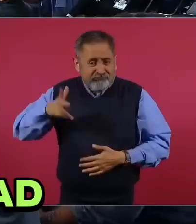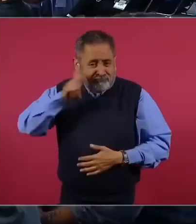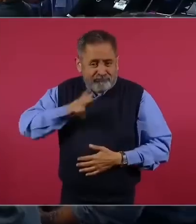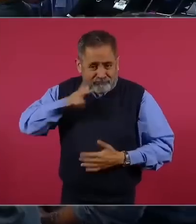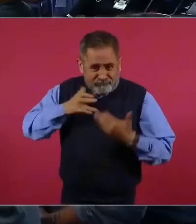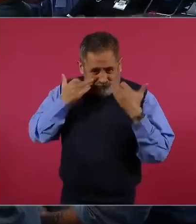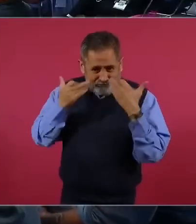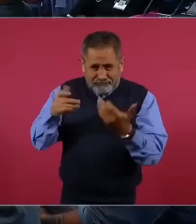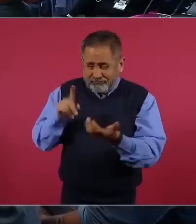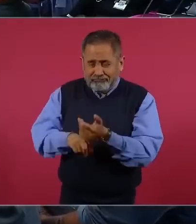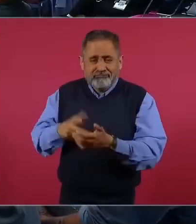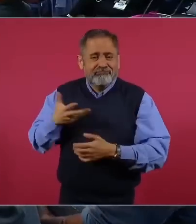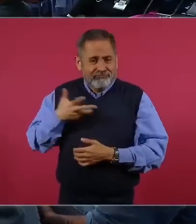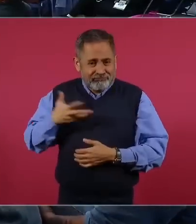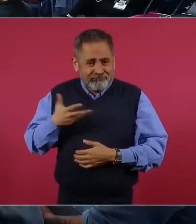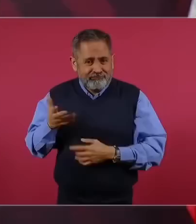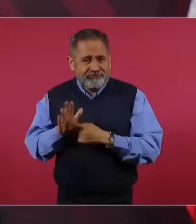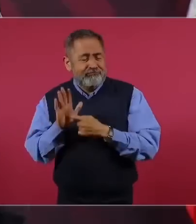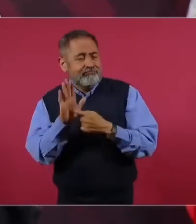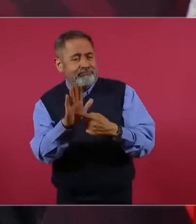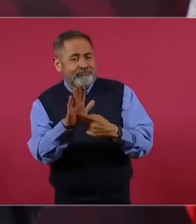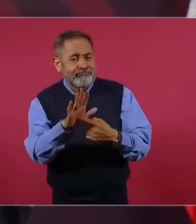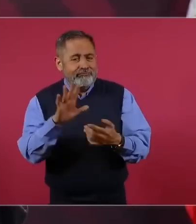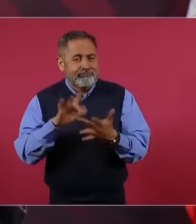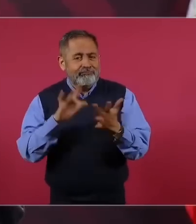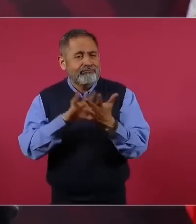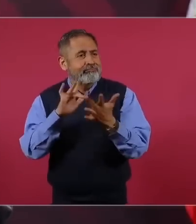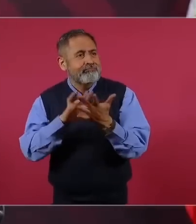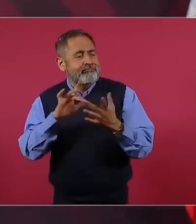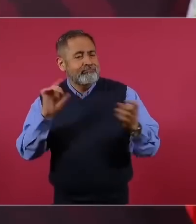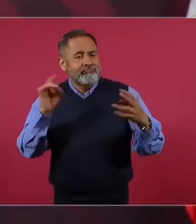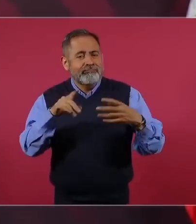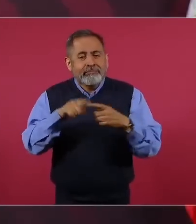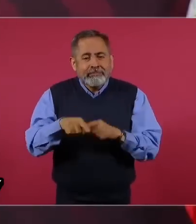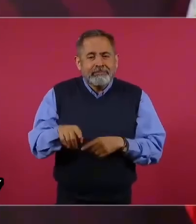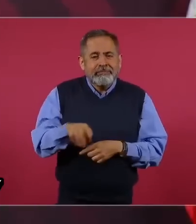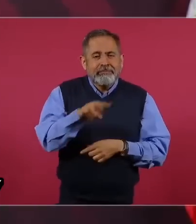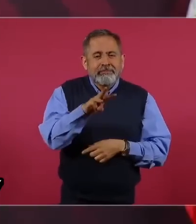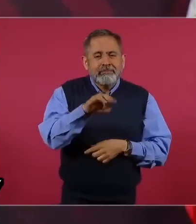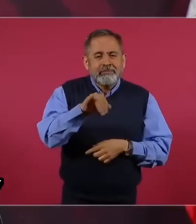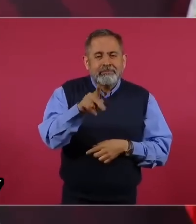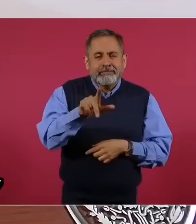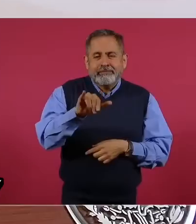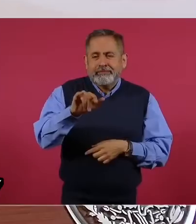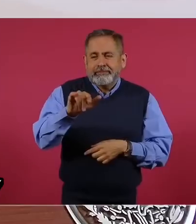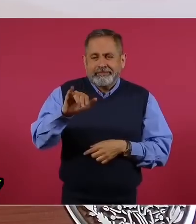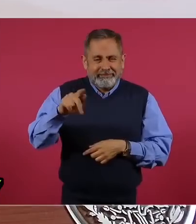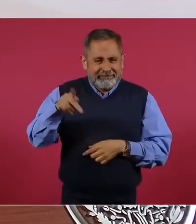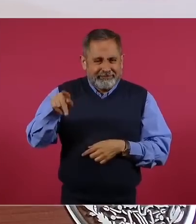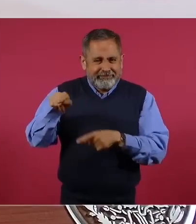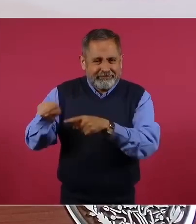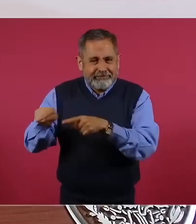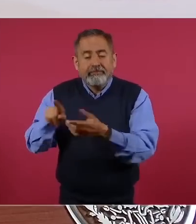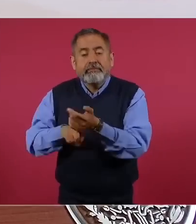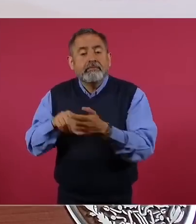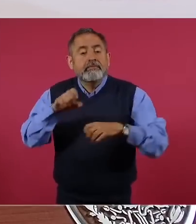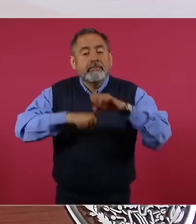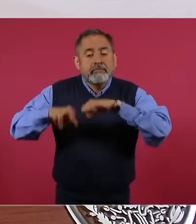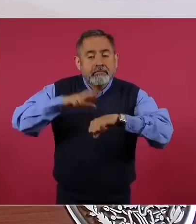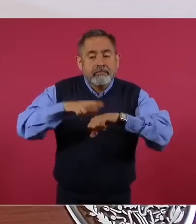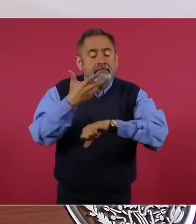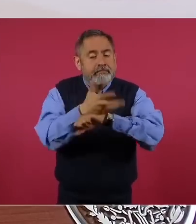autoridad moral y tiene el apoyo de muchos mexicanos, y lo